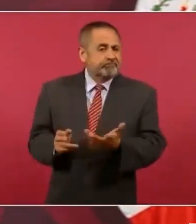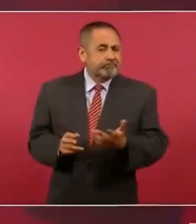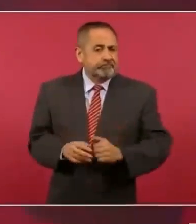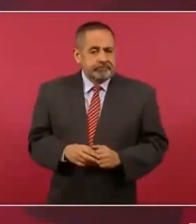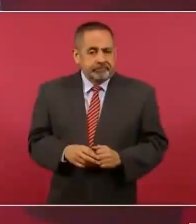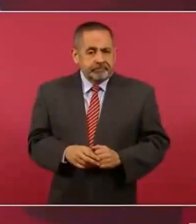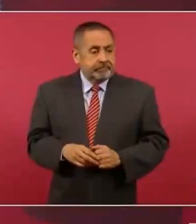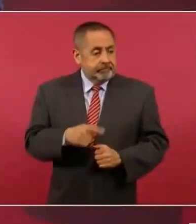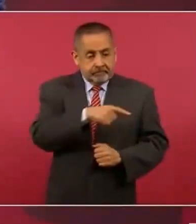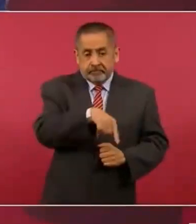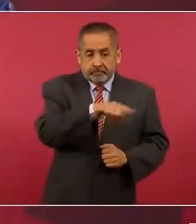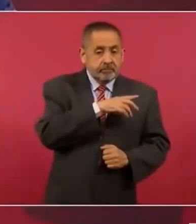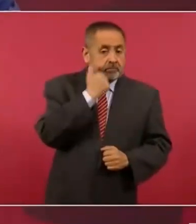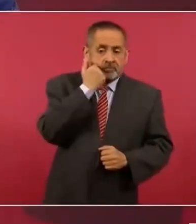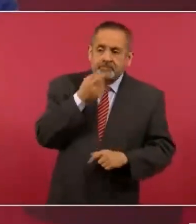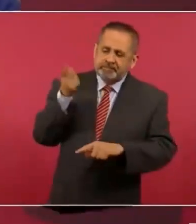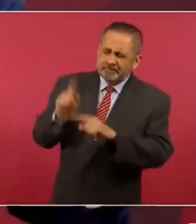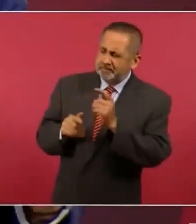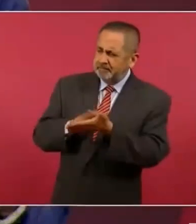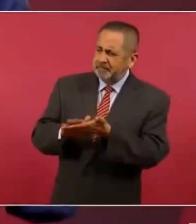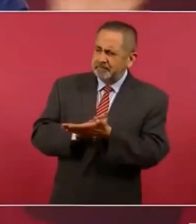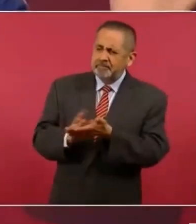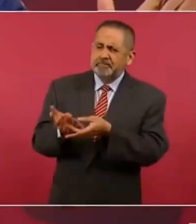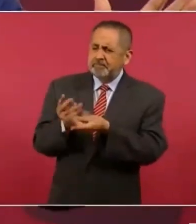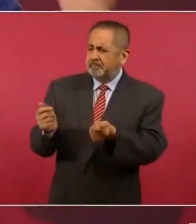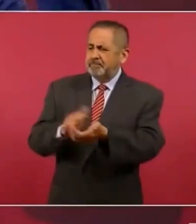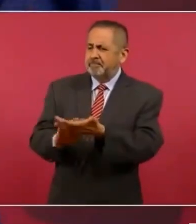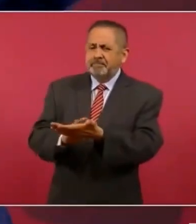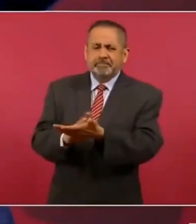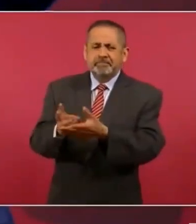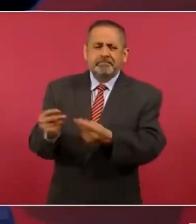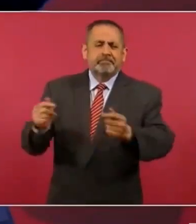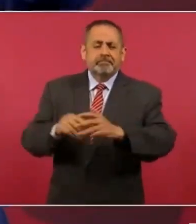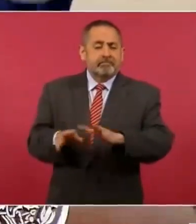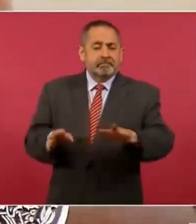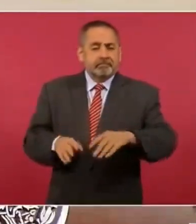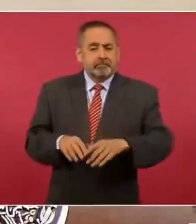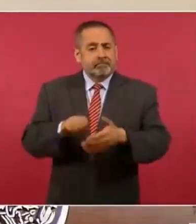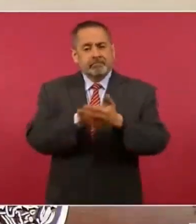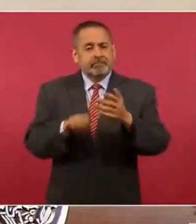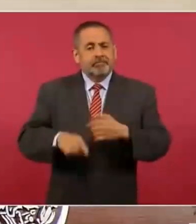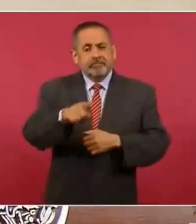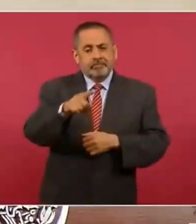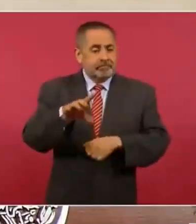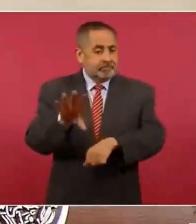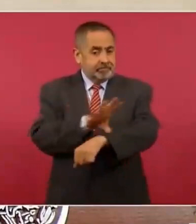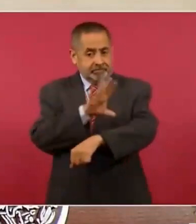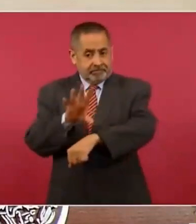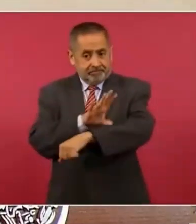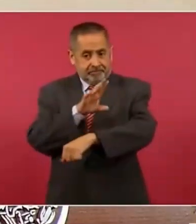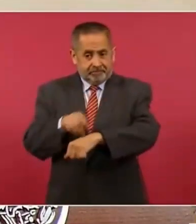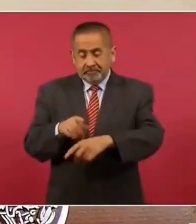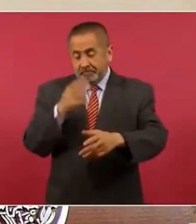porque lo que querían era que desaparecieran por completo. Nada más, en el caso de la industria eléctrica,